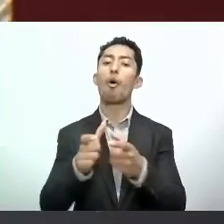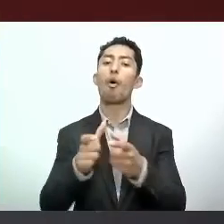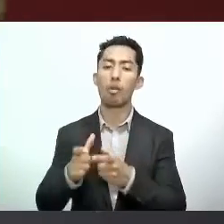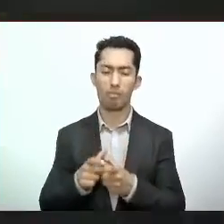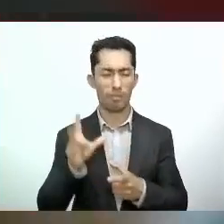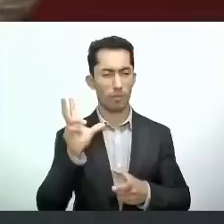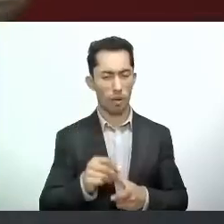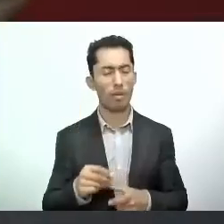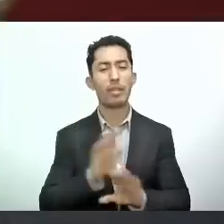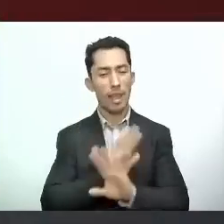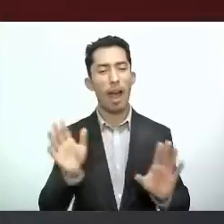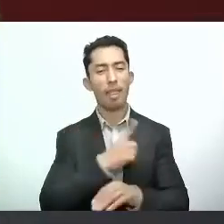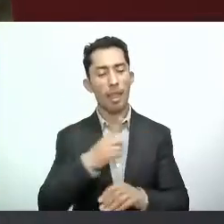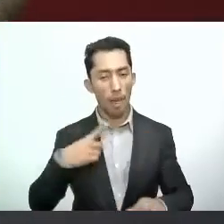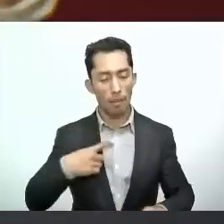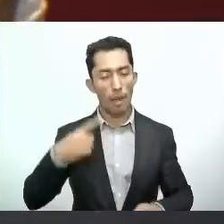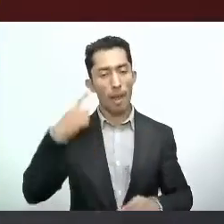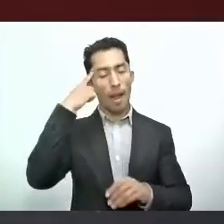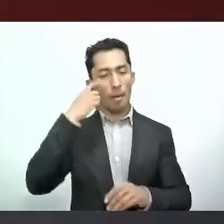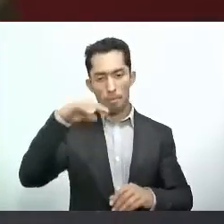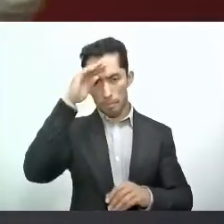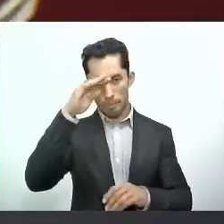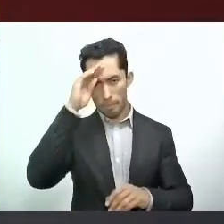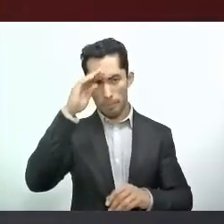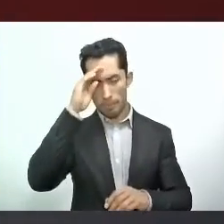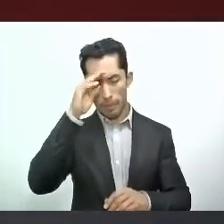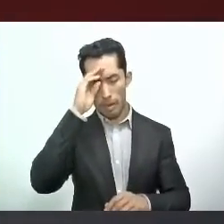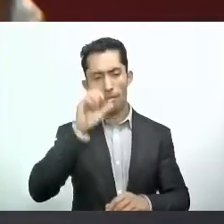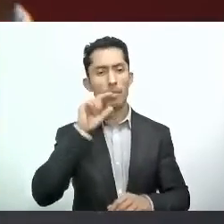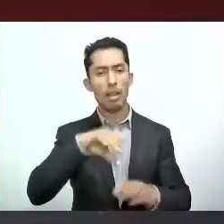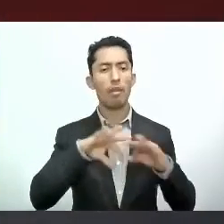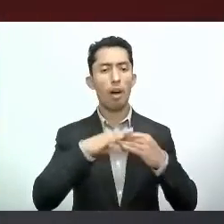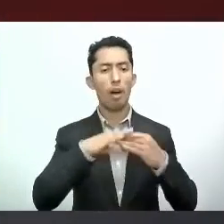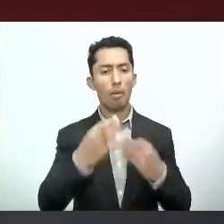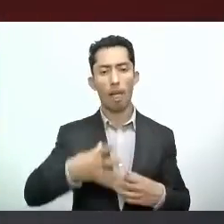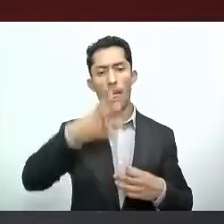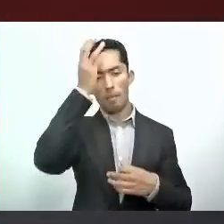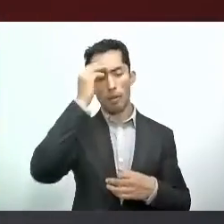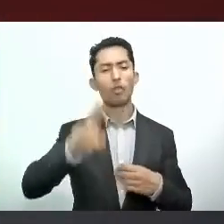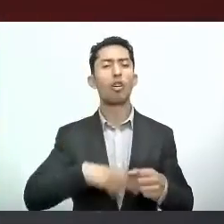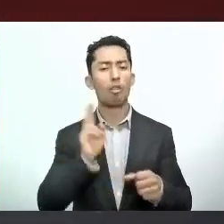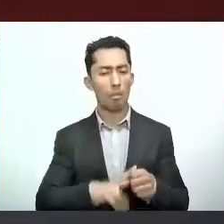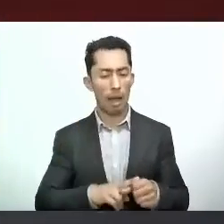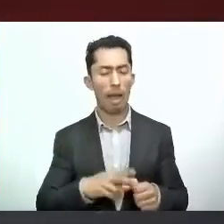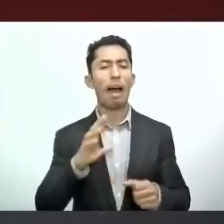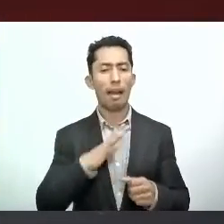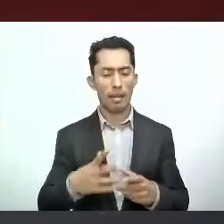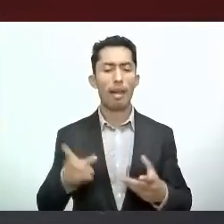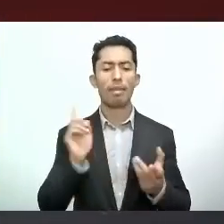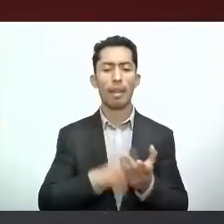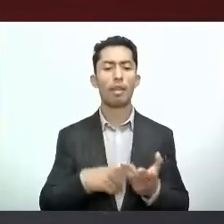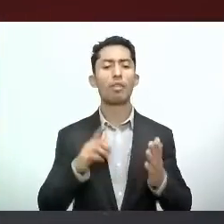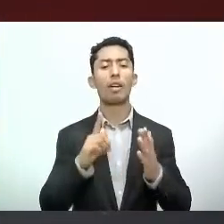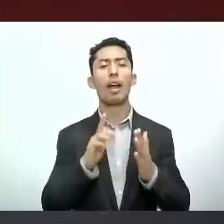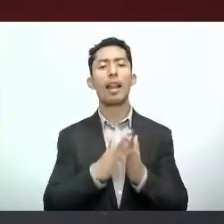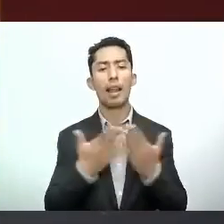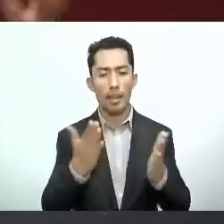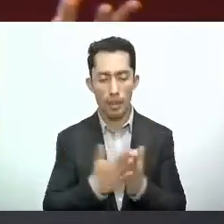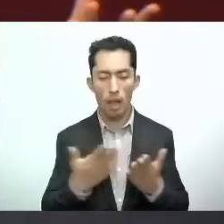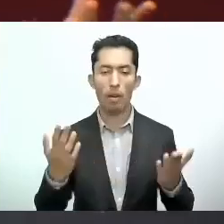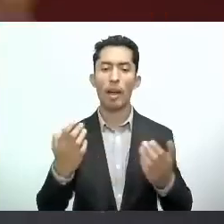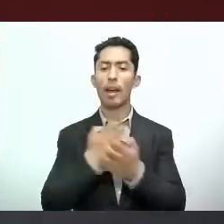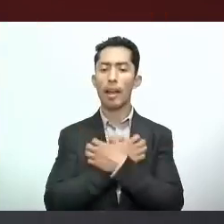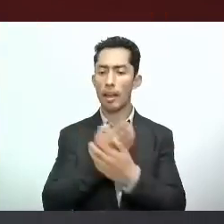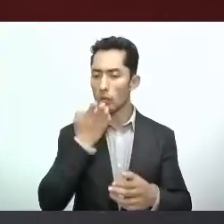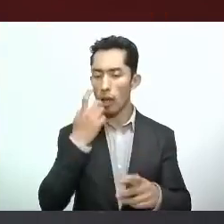a pensar fuera de estos marcos que normalmente existen y se dan dentro de la literatura, dentro de la academia, para vernos